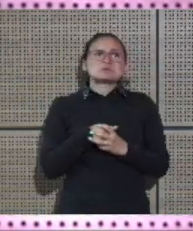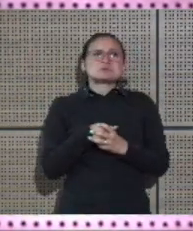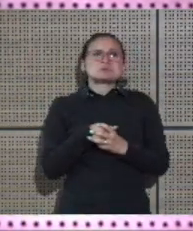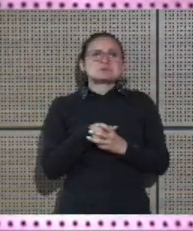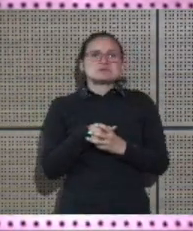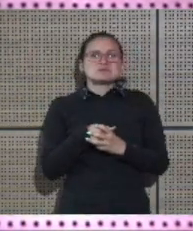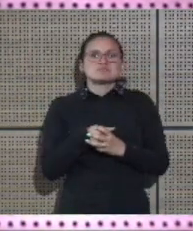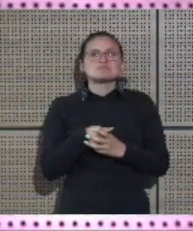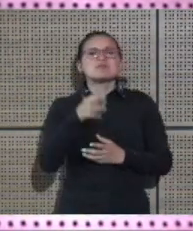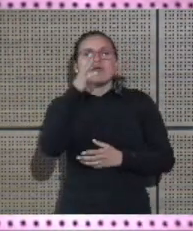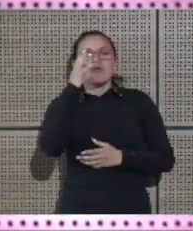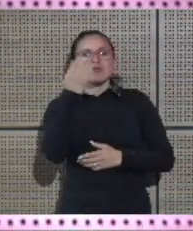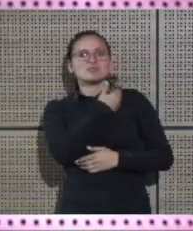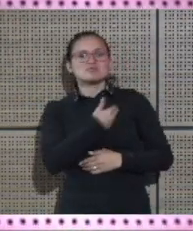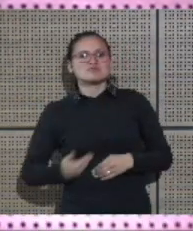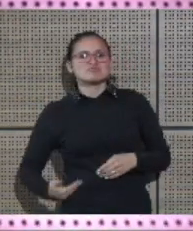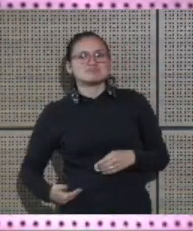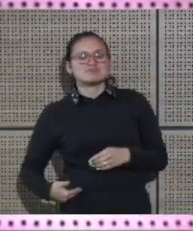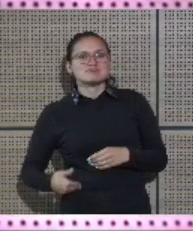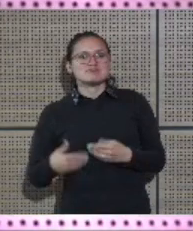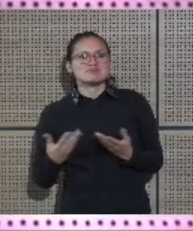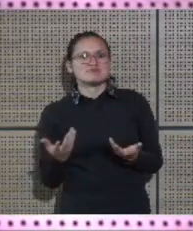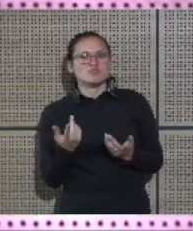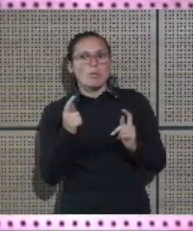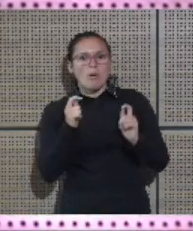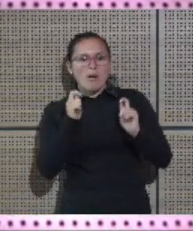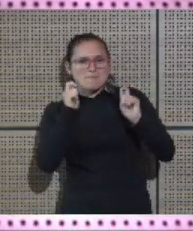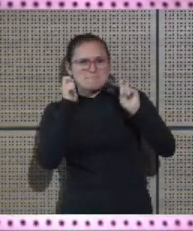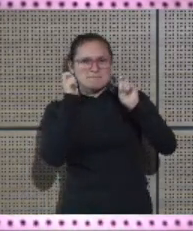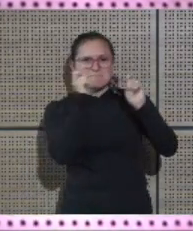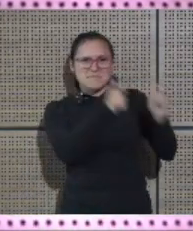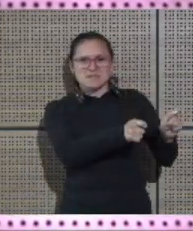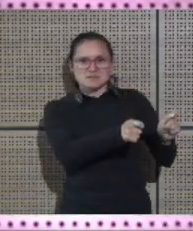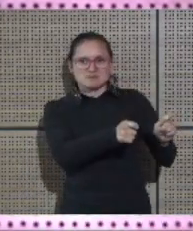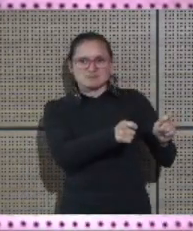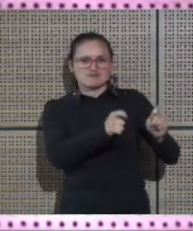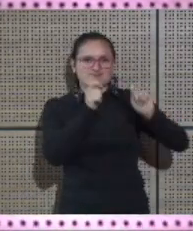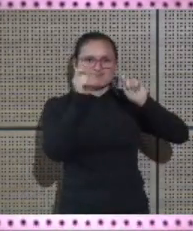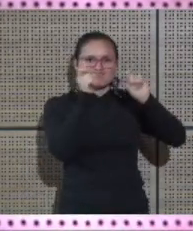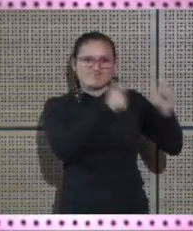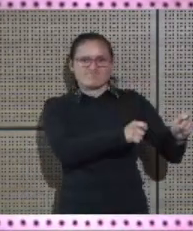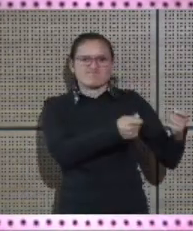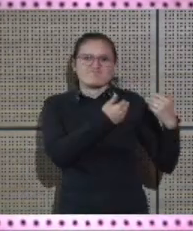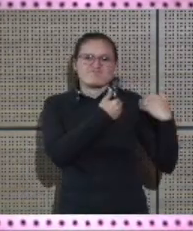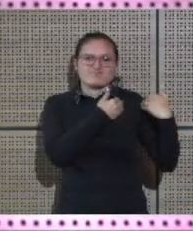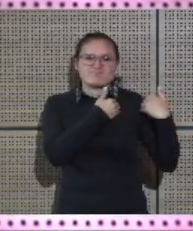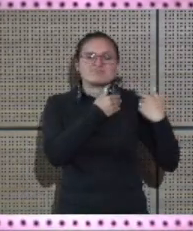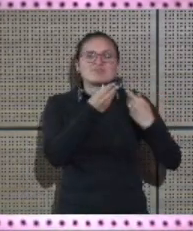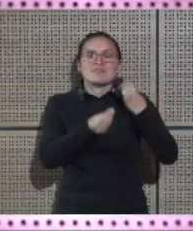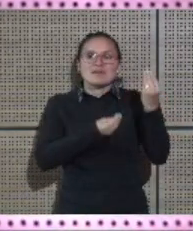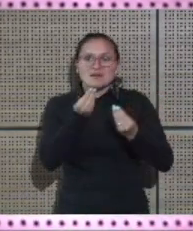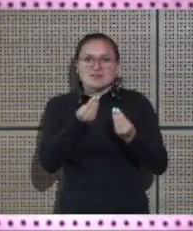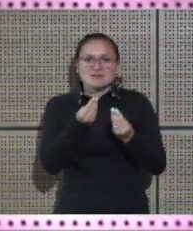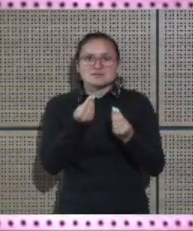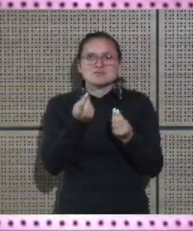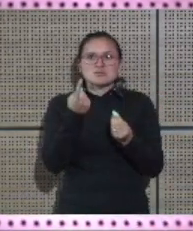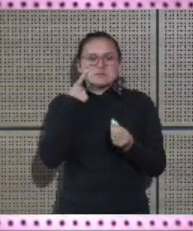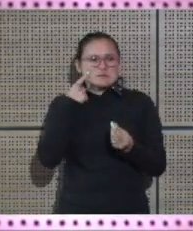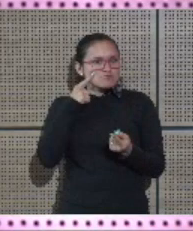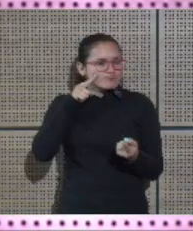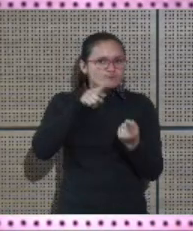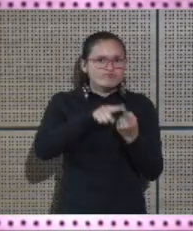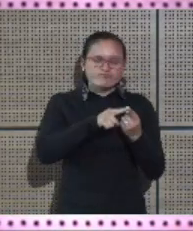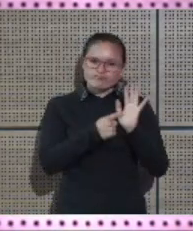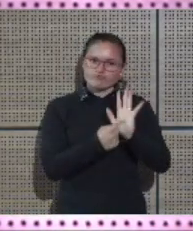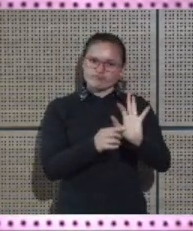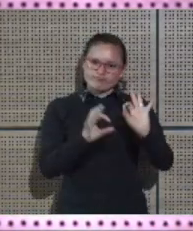¿Y qué es lo que hizo Kennedy? Kennedy puso en tensión el inmenso aparato económico